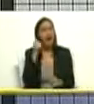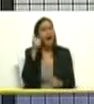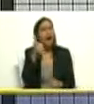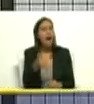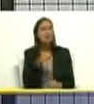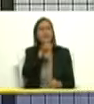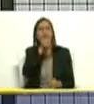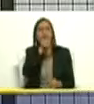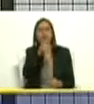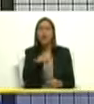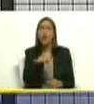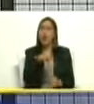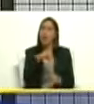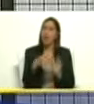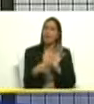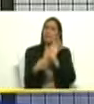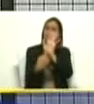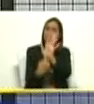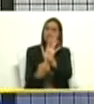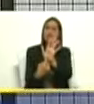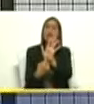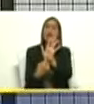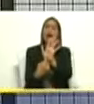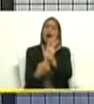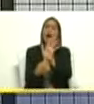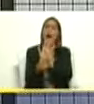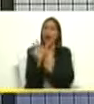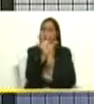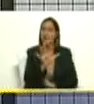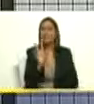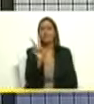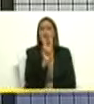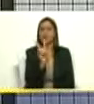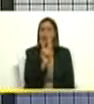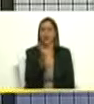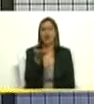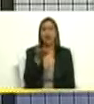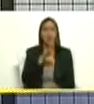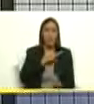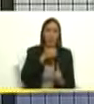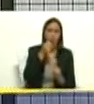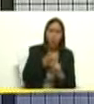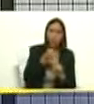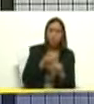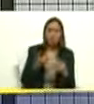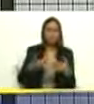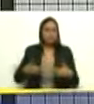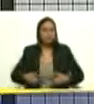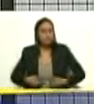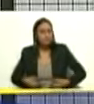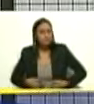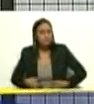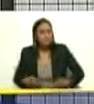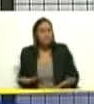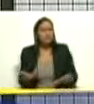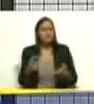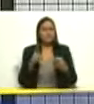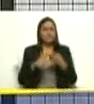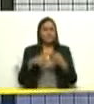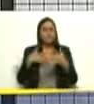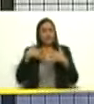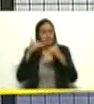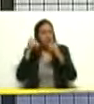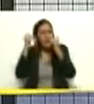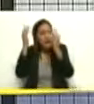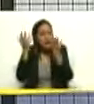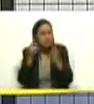ante el país su balance de sus luchas de sus dolores de sus esperanzas de su